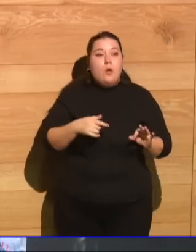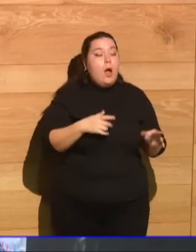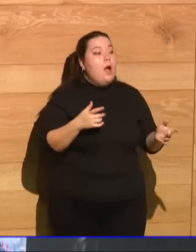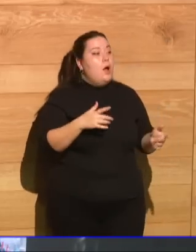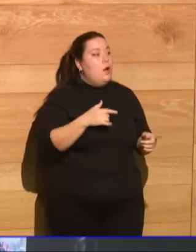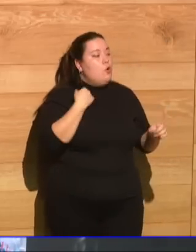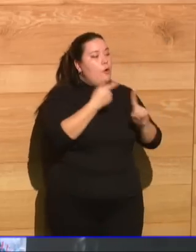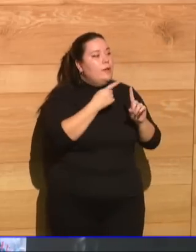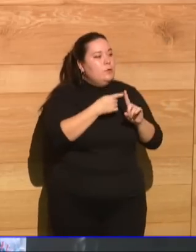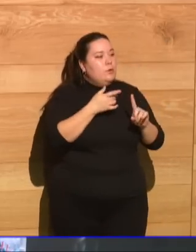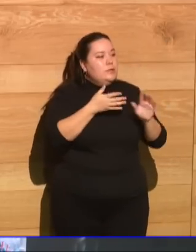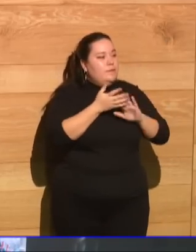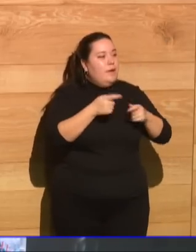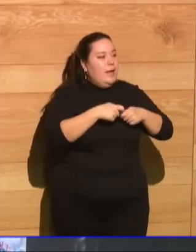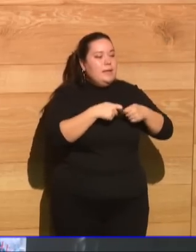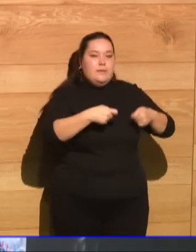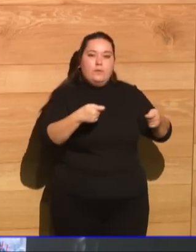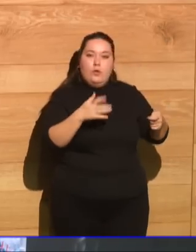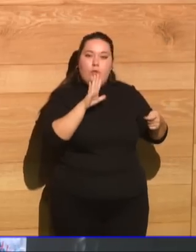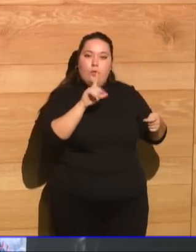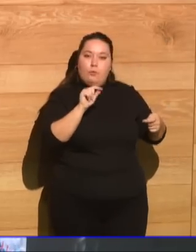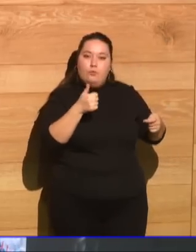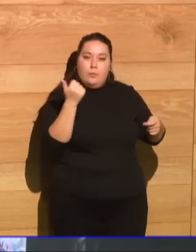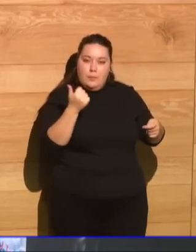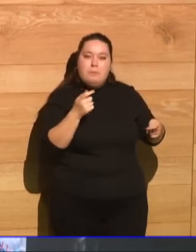único objetivo era dilatar estos 5 minutos.